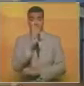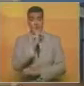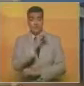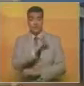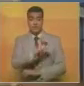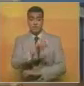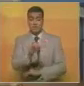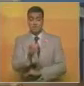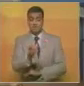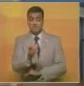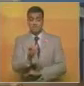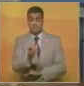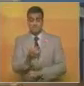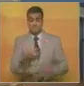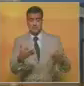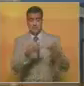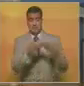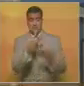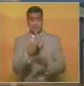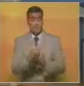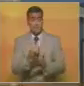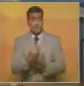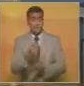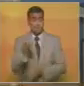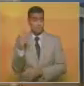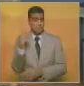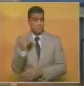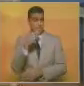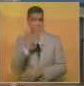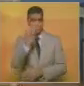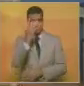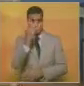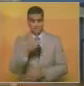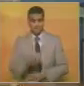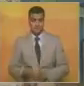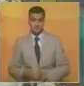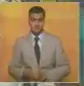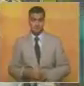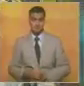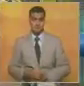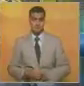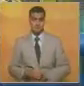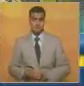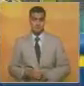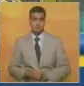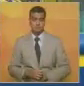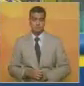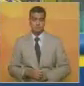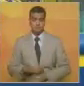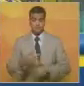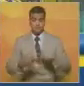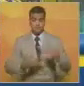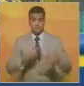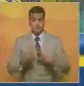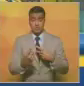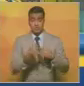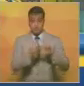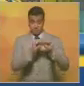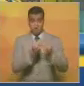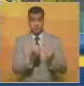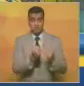Gaviria, el accidente ocurrido en el estado Monagas el pasado 4 de febrero. Se produjo una